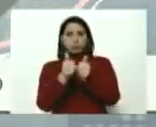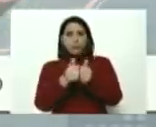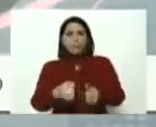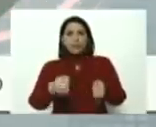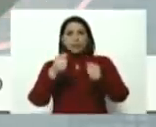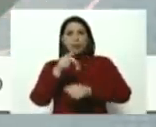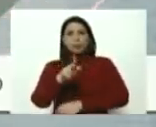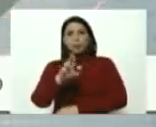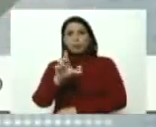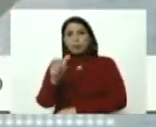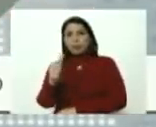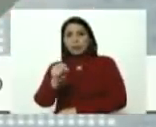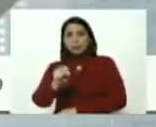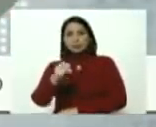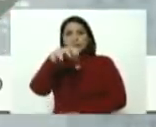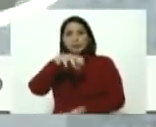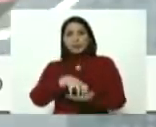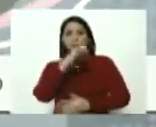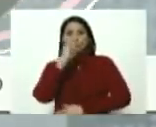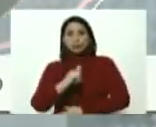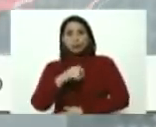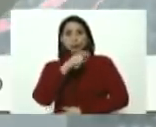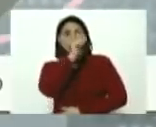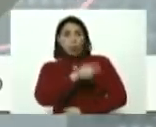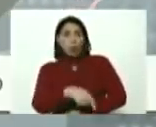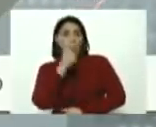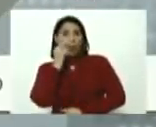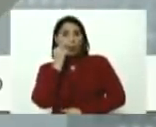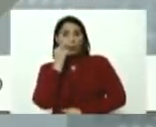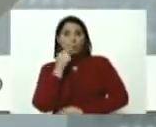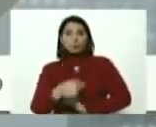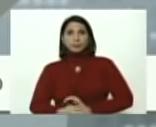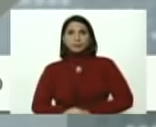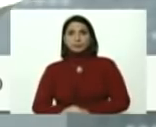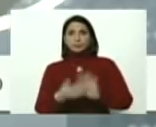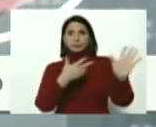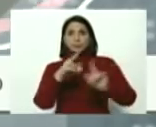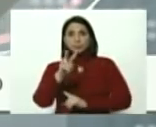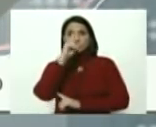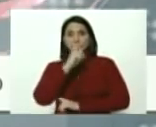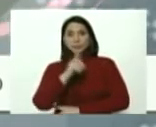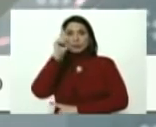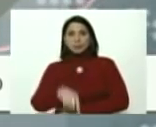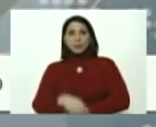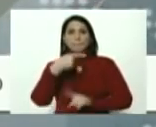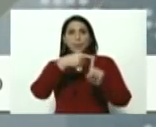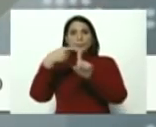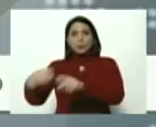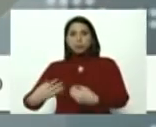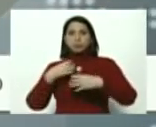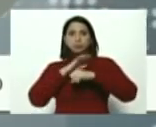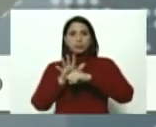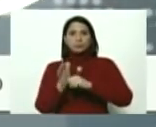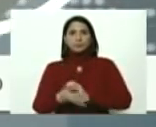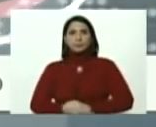pulgas del estado Zulia. Este señor de 38 años de edad resultó positivo también para